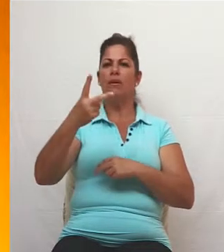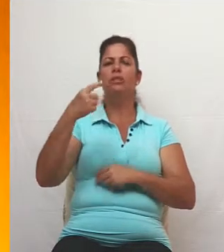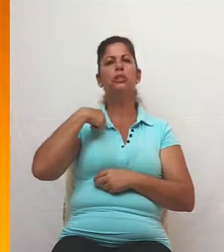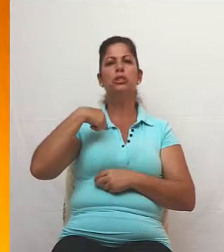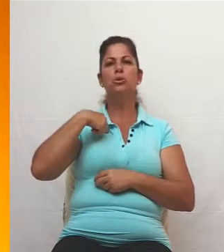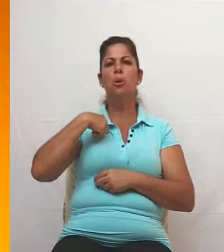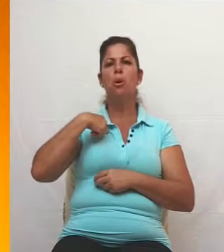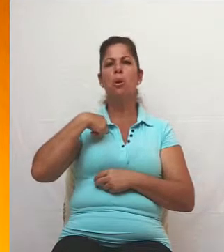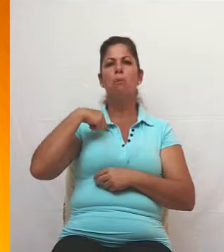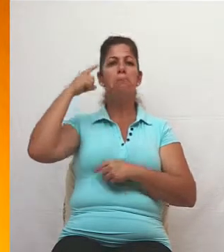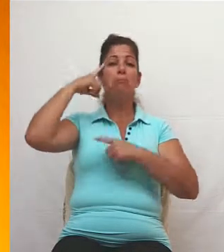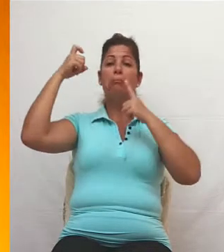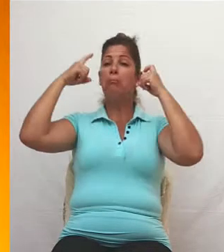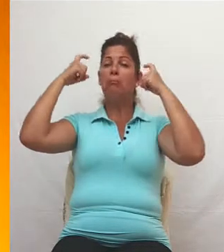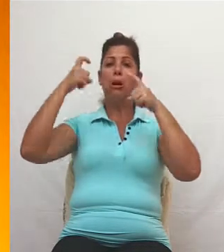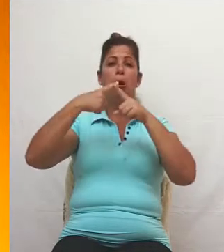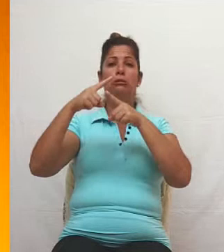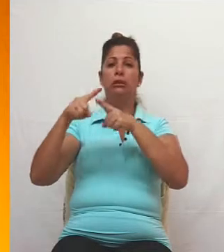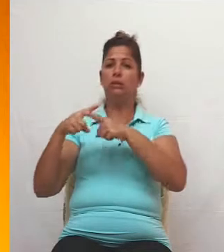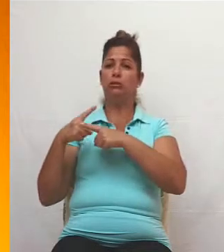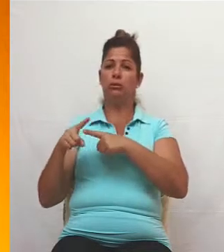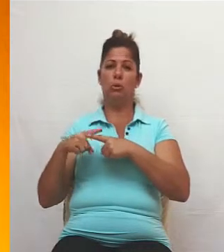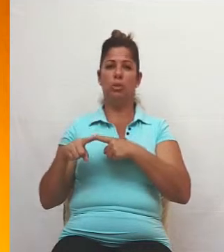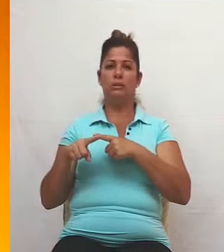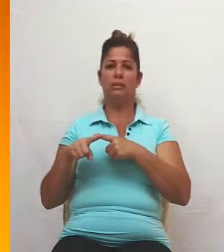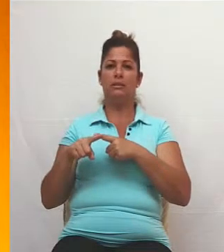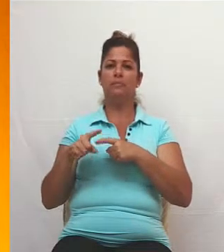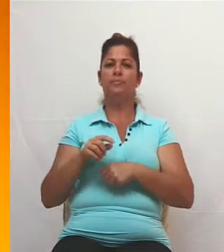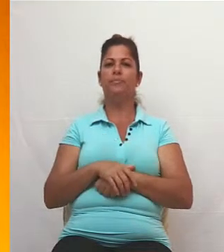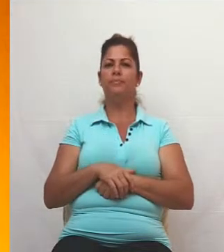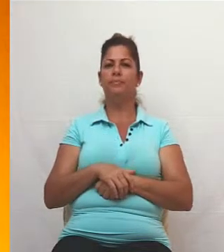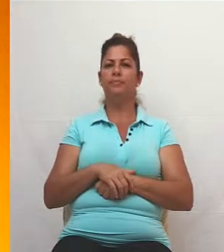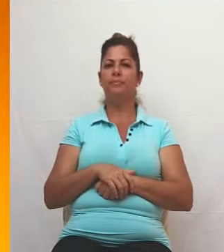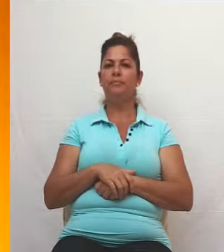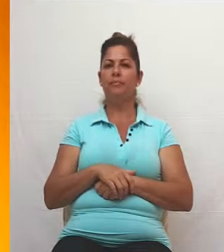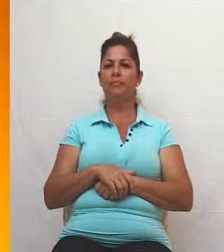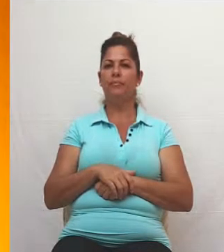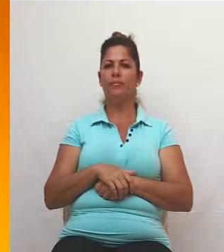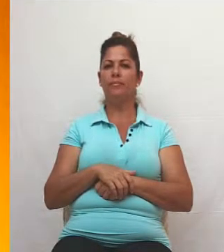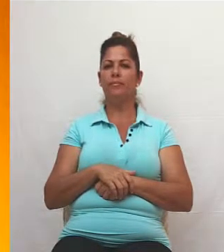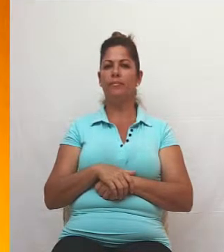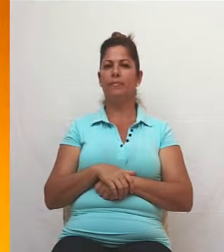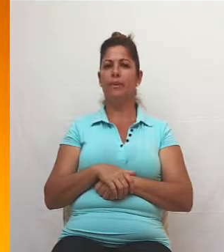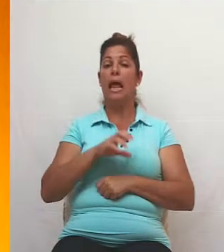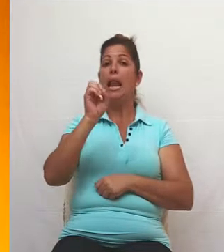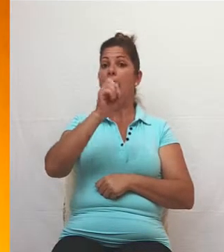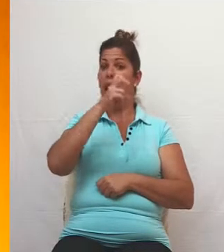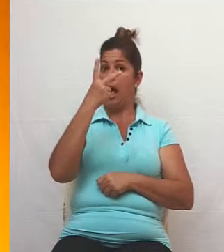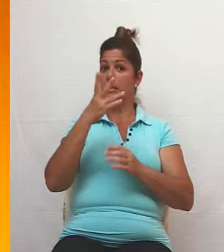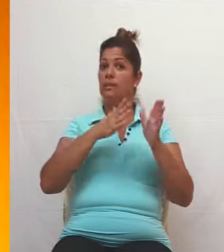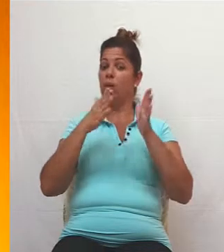una y otra vez en el fantaseo y en forzarme a algo a lo que me resisto